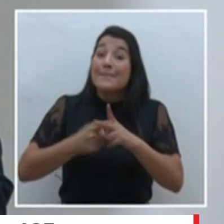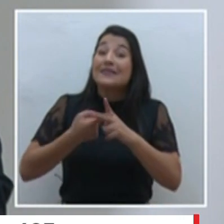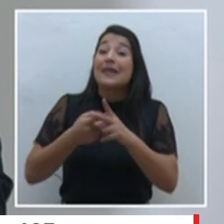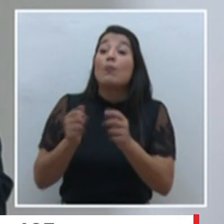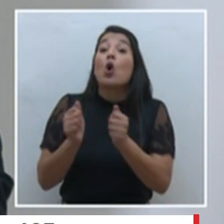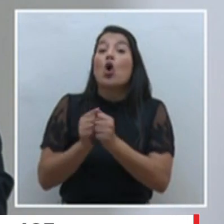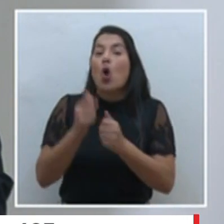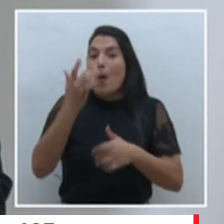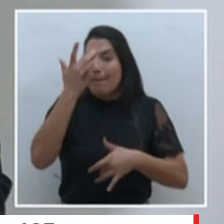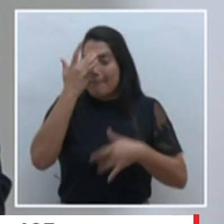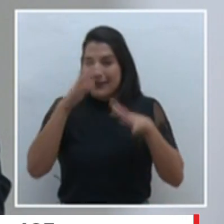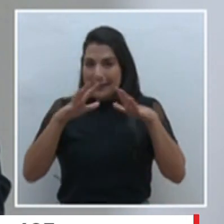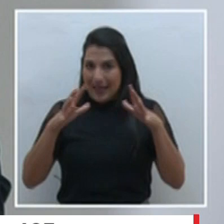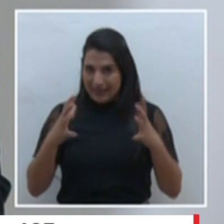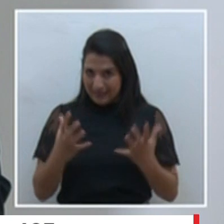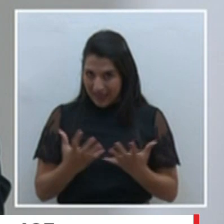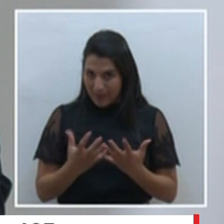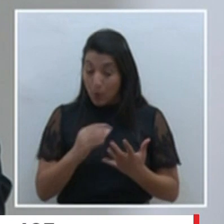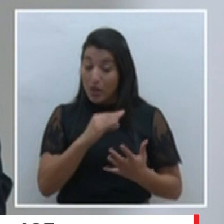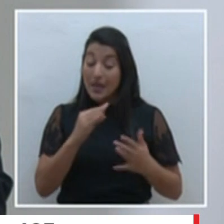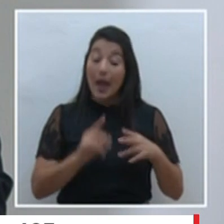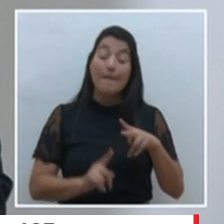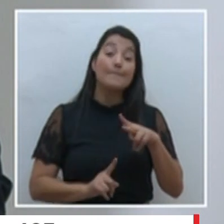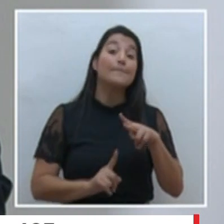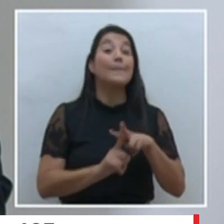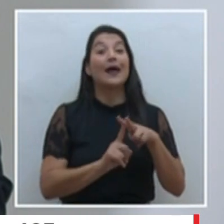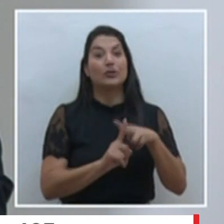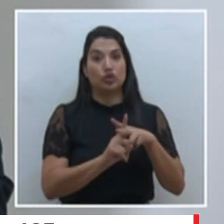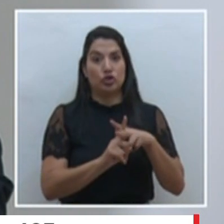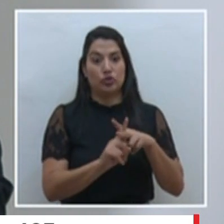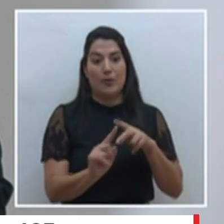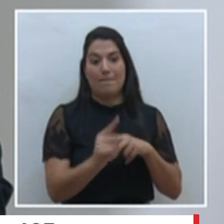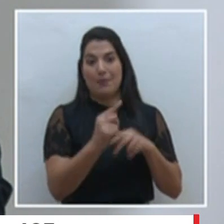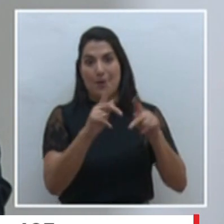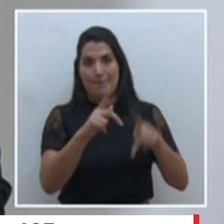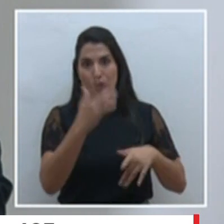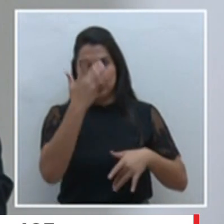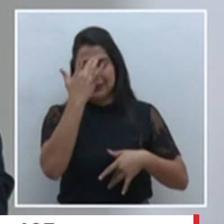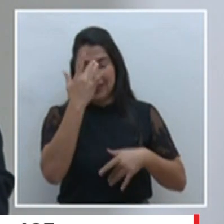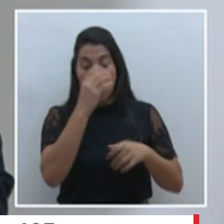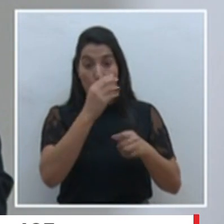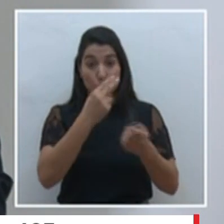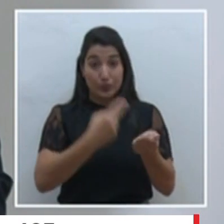de la pandemia y el primer caso o el caso 0 se presentó en el Hospital de Alajuela,